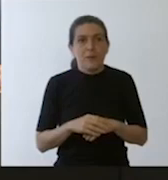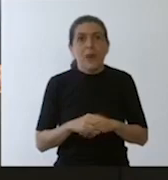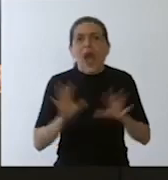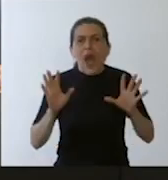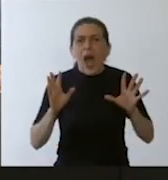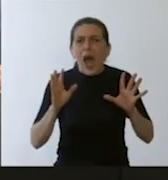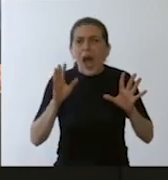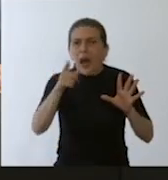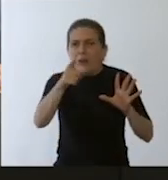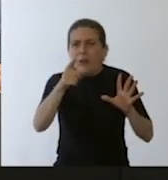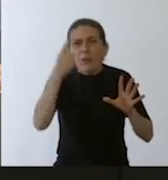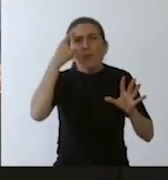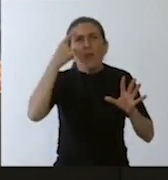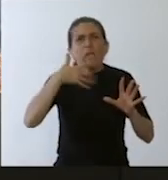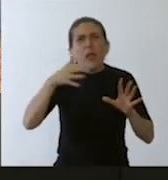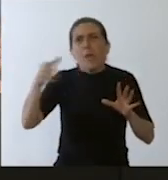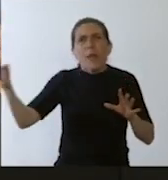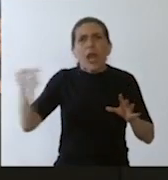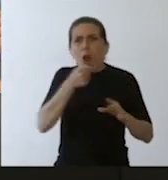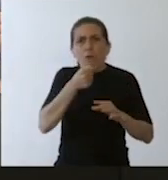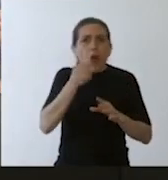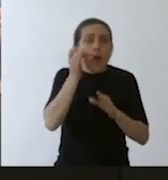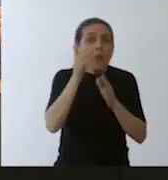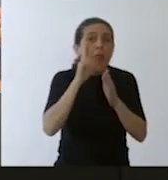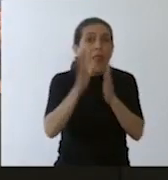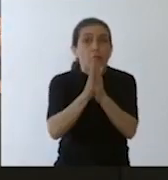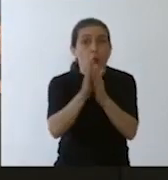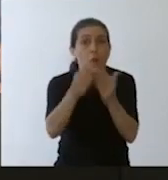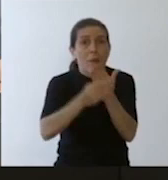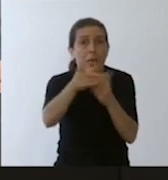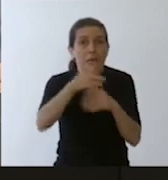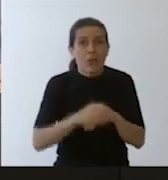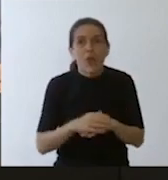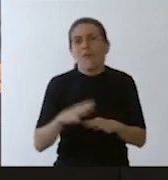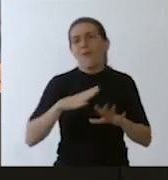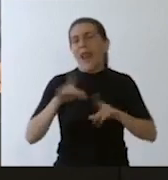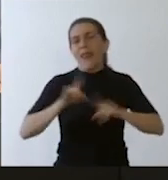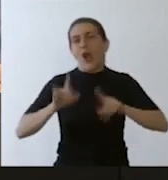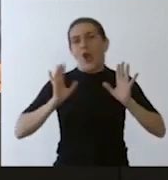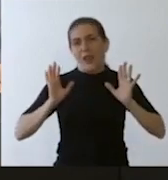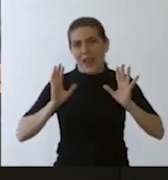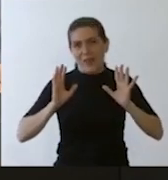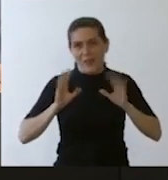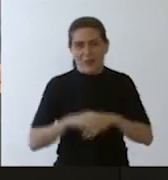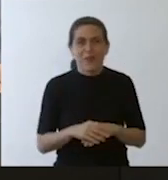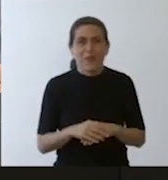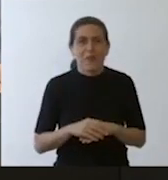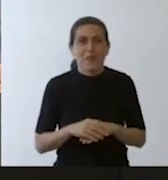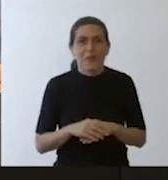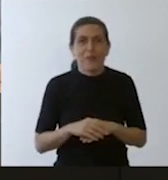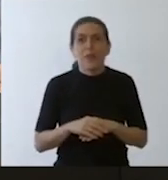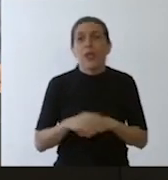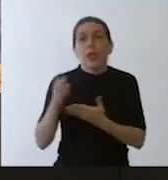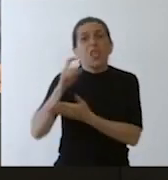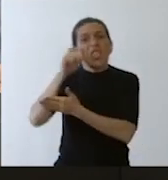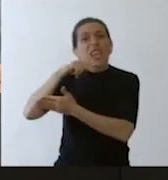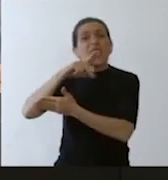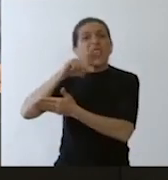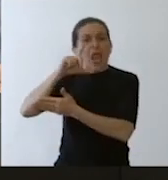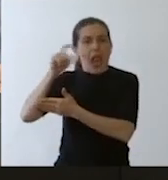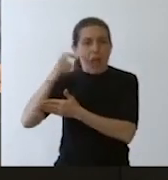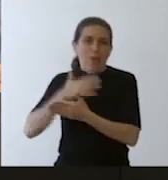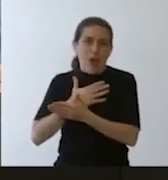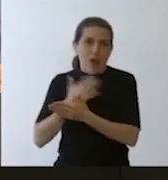Nos habían dicho que... Perdón, nos pasaron el micrófono. Disculpe, ministro. Falta de coordinación. Doctora Gentile, por favor.